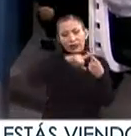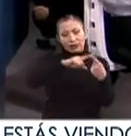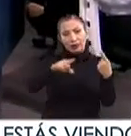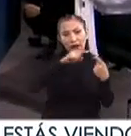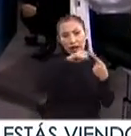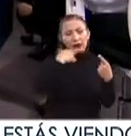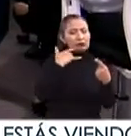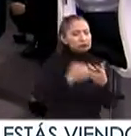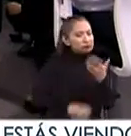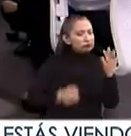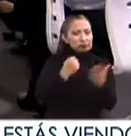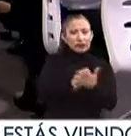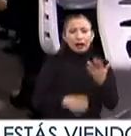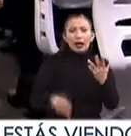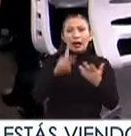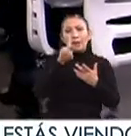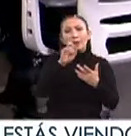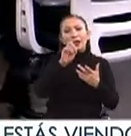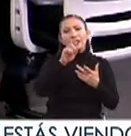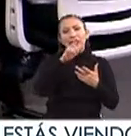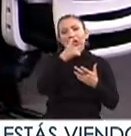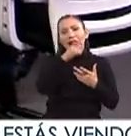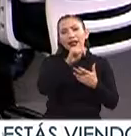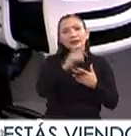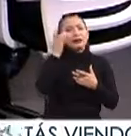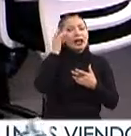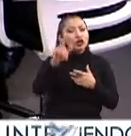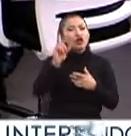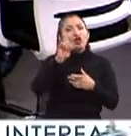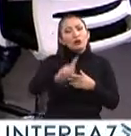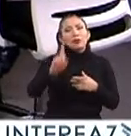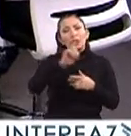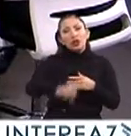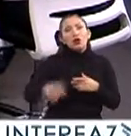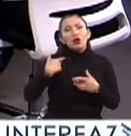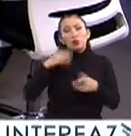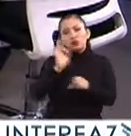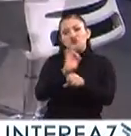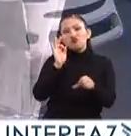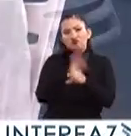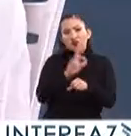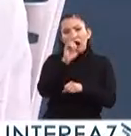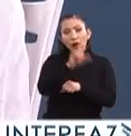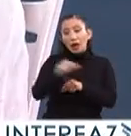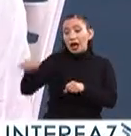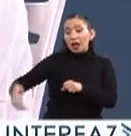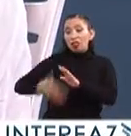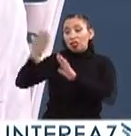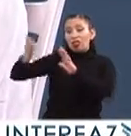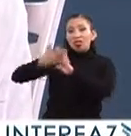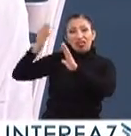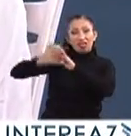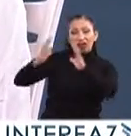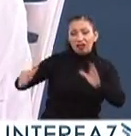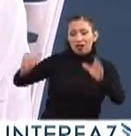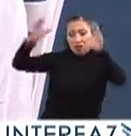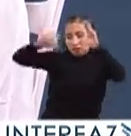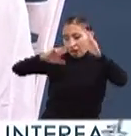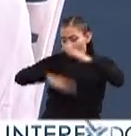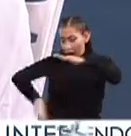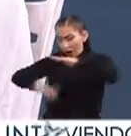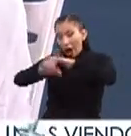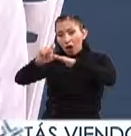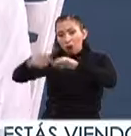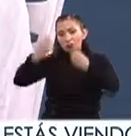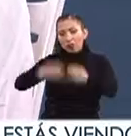que ella lucha en los Pedregales de Santo Domingo por la defensa del agua. Hay una inmobiliaria que construyó sobre un manantial de agua y se